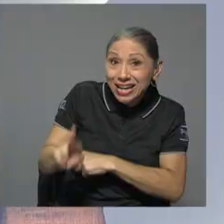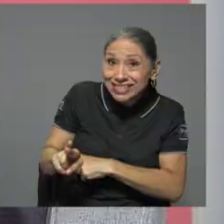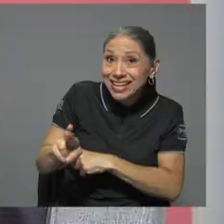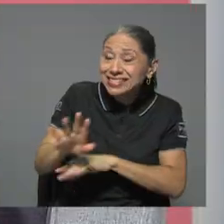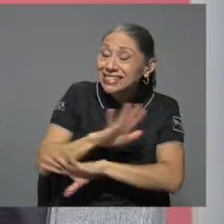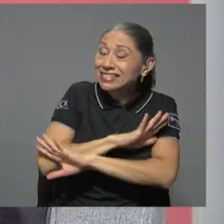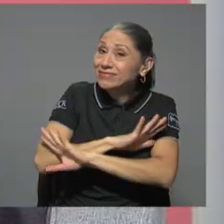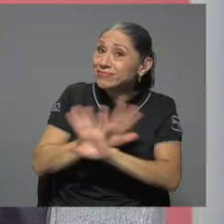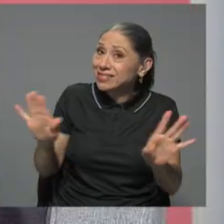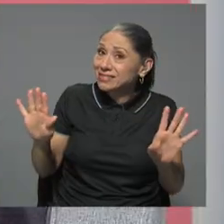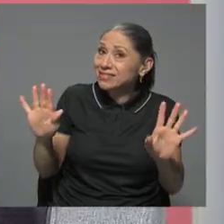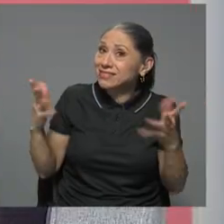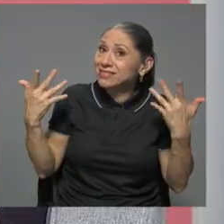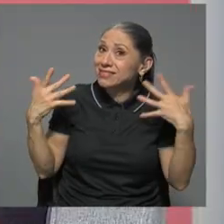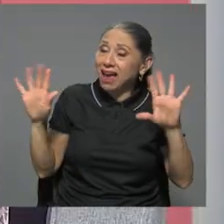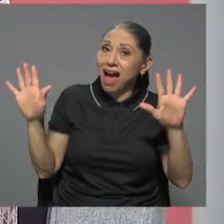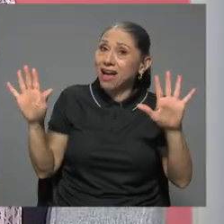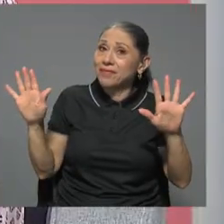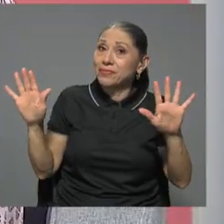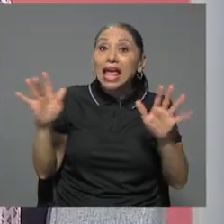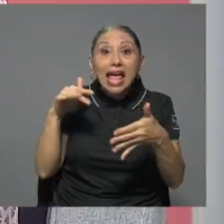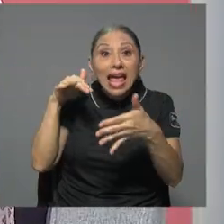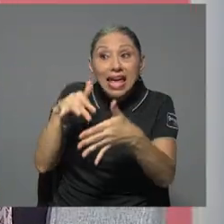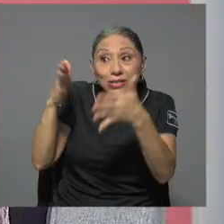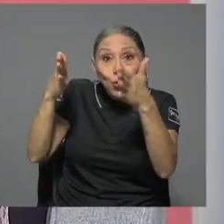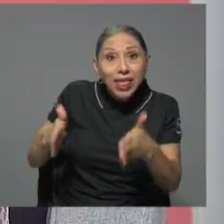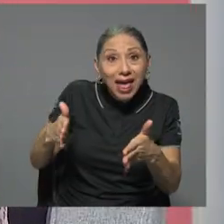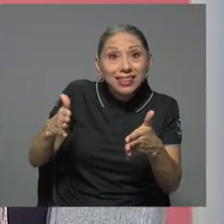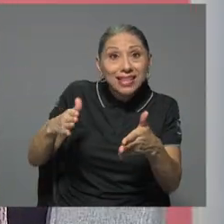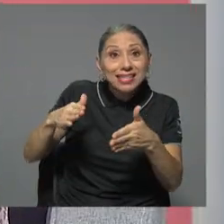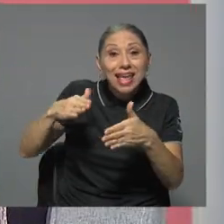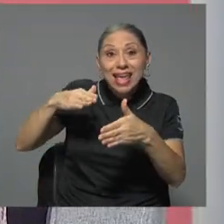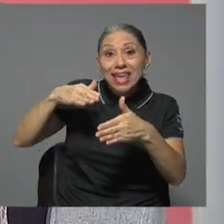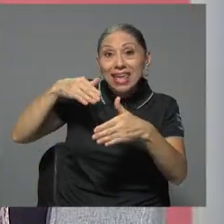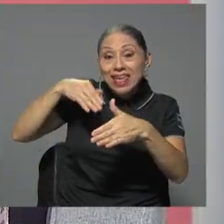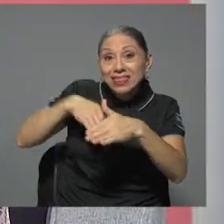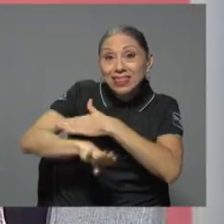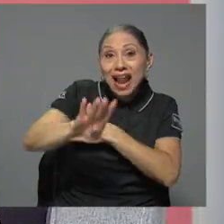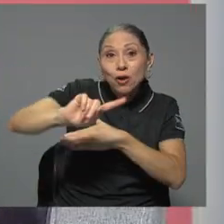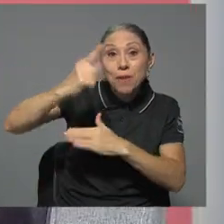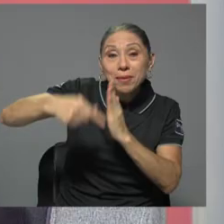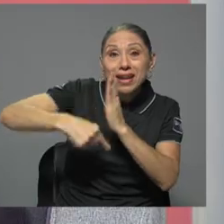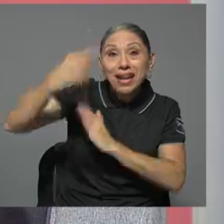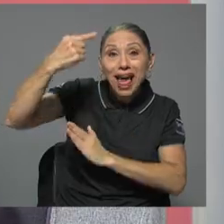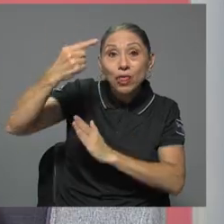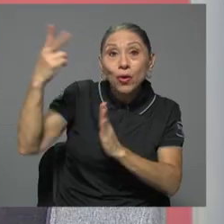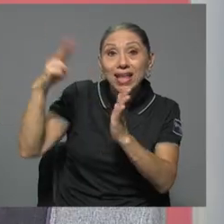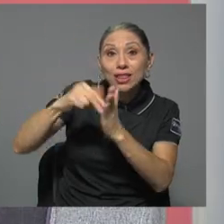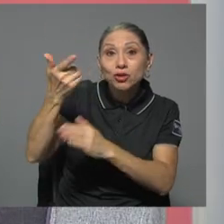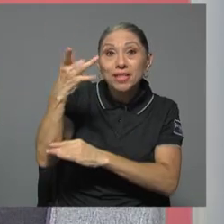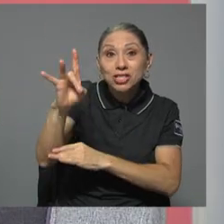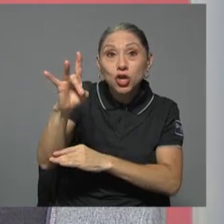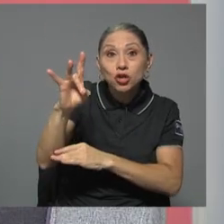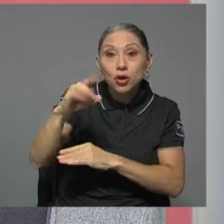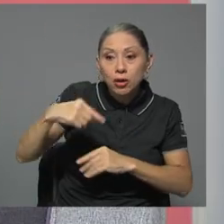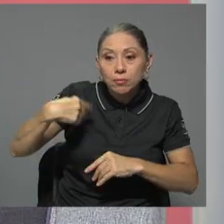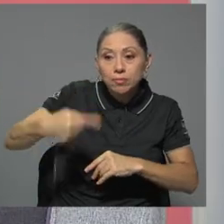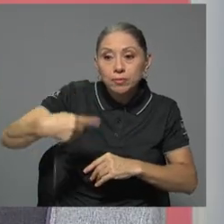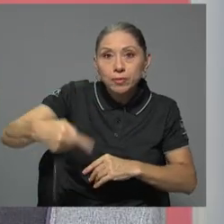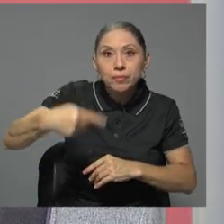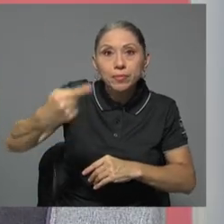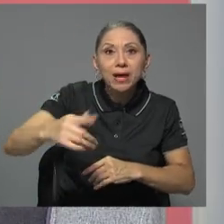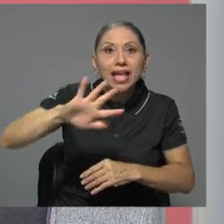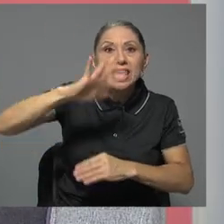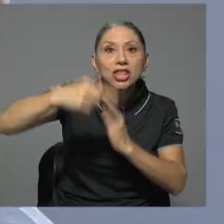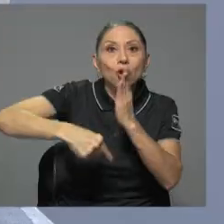de costarricenses estudiantes que entraron en el 2018 a primer grado van a llegar a quinto grado la hora y no saben leer y escribir